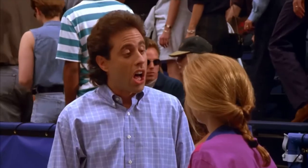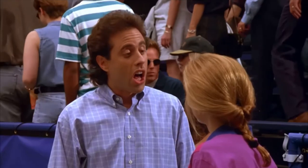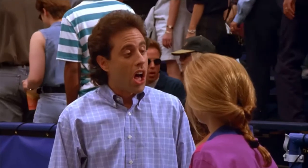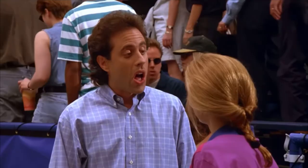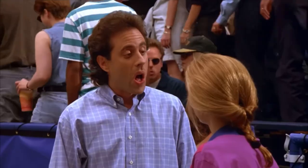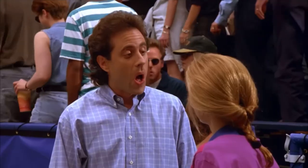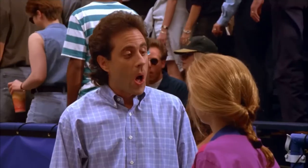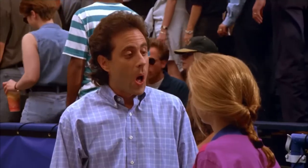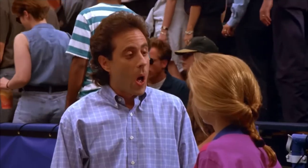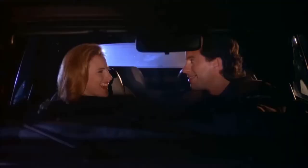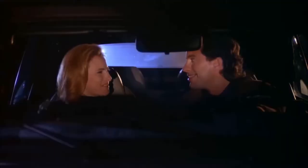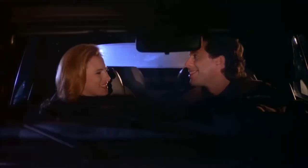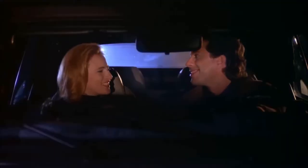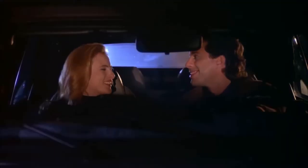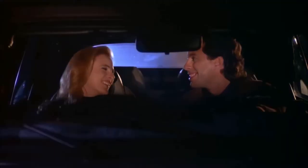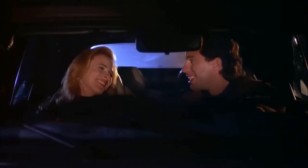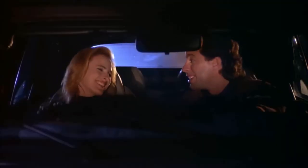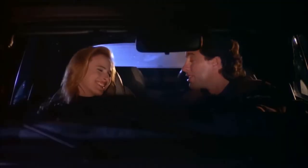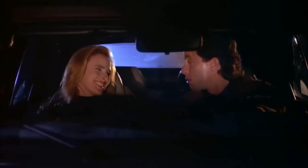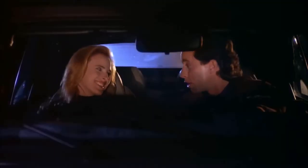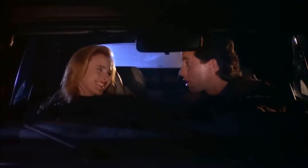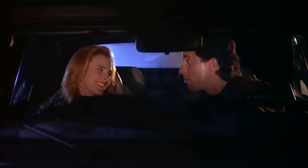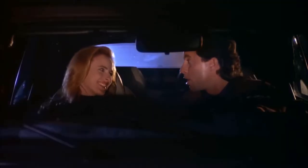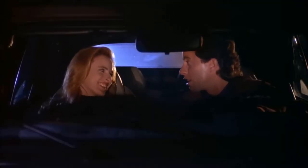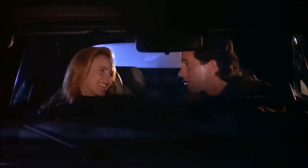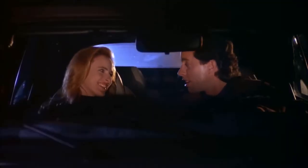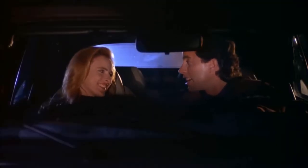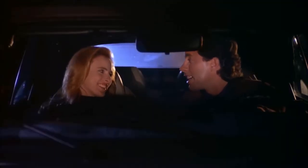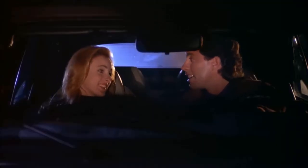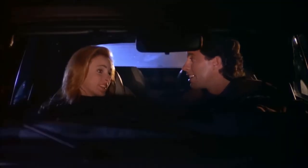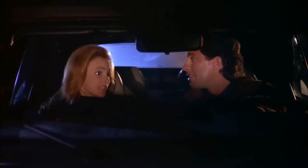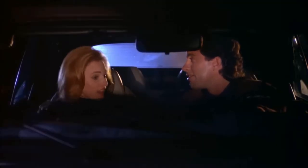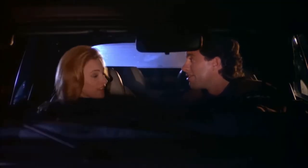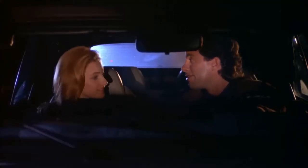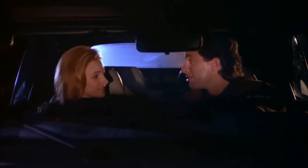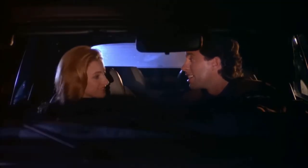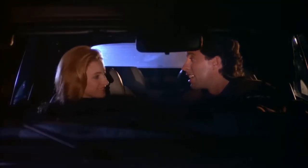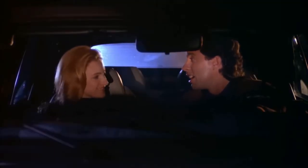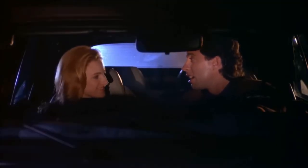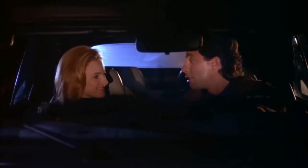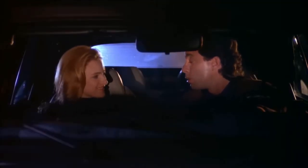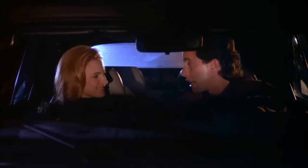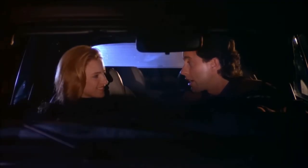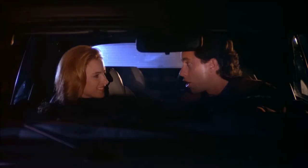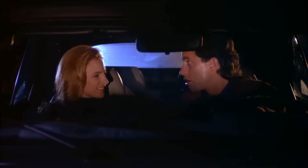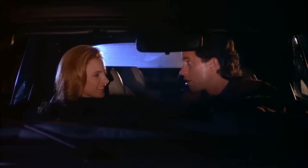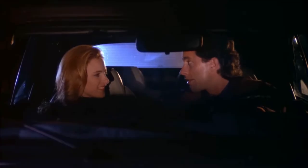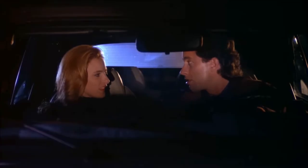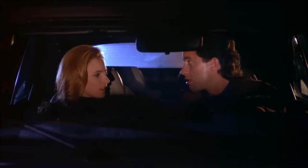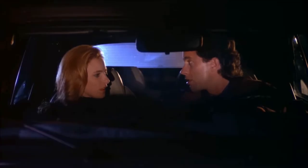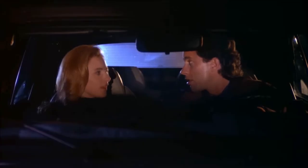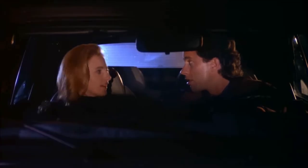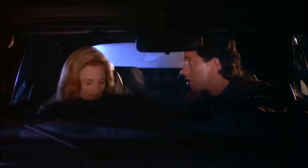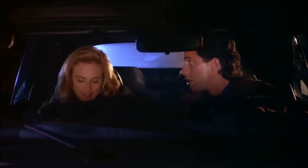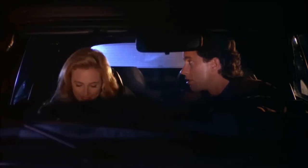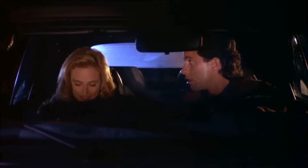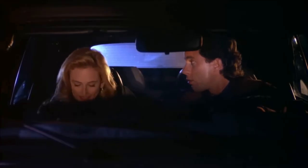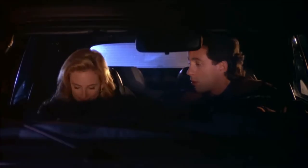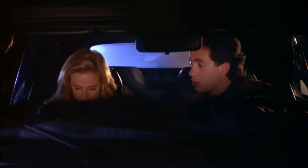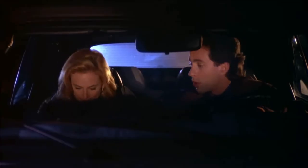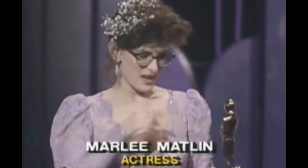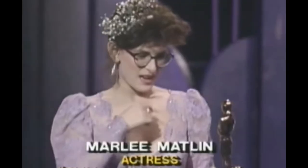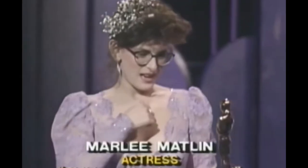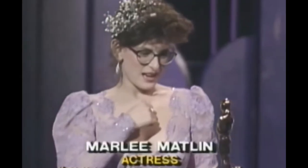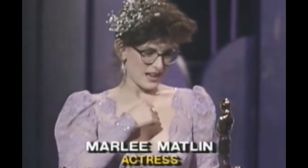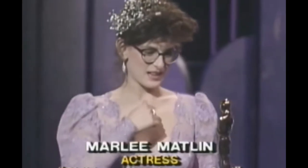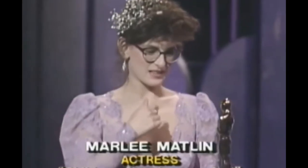con ella y habló sobre el personaje y cómo era más que solo una ama de casa sorda. parecería que todo saldría bien si tu primera actriz a